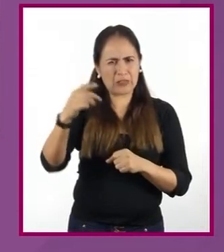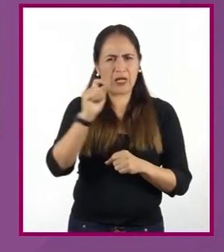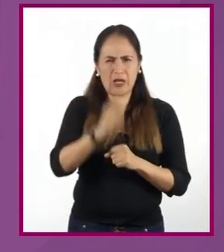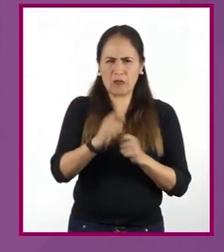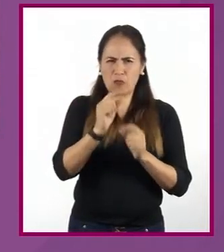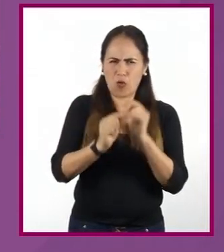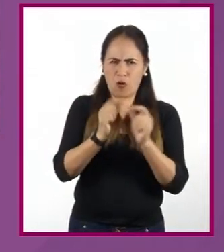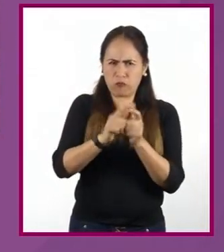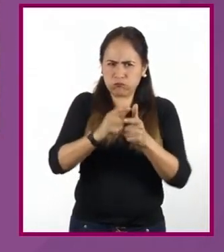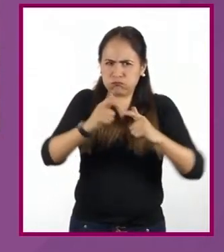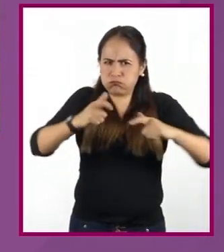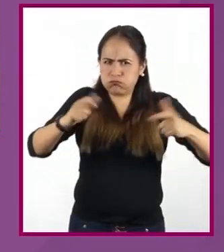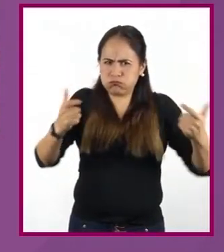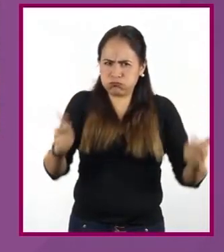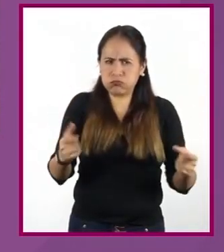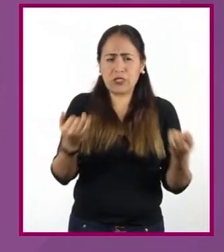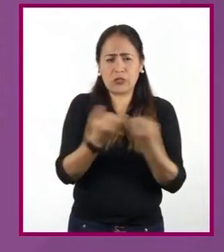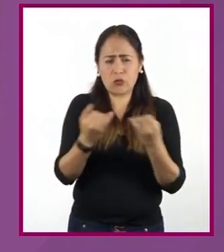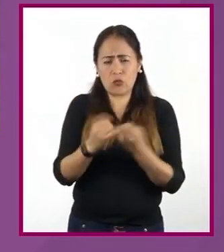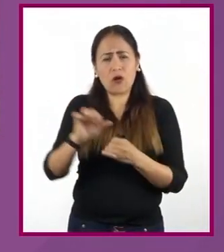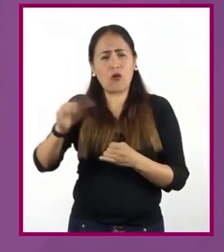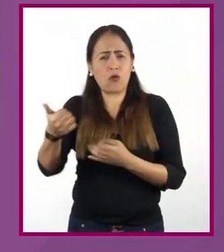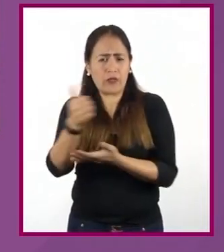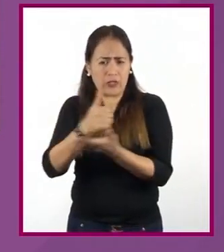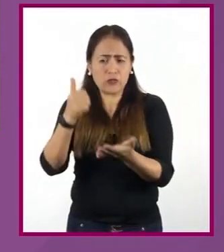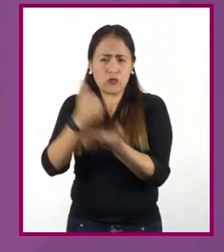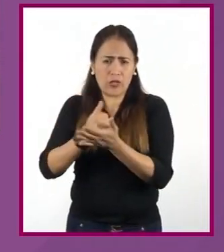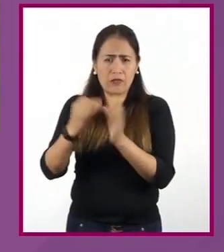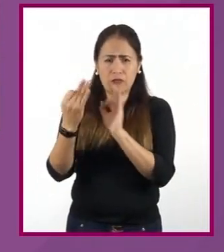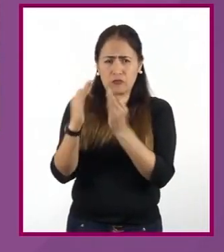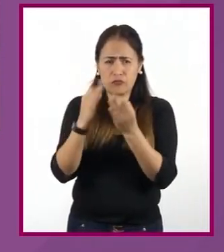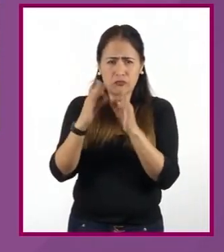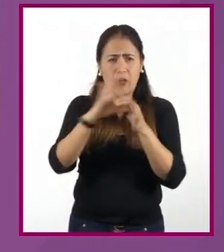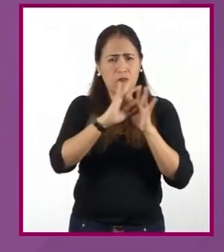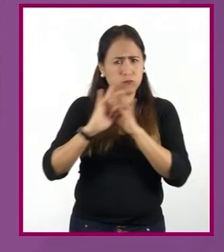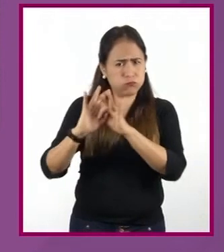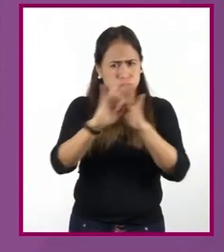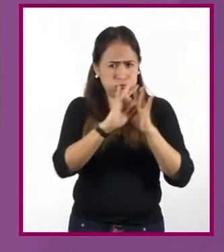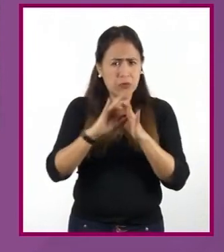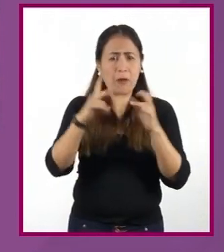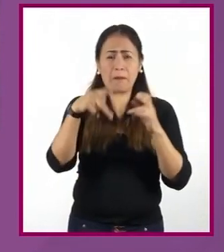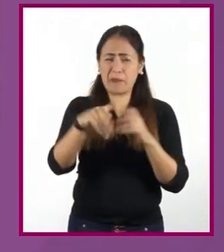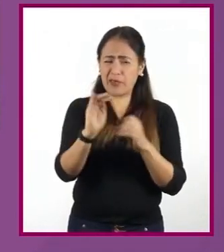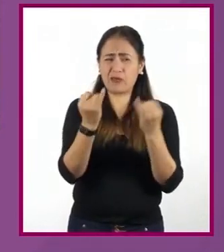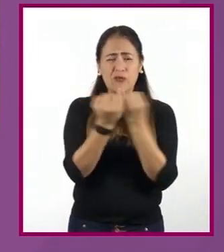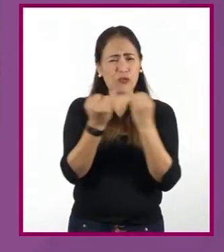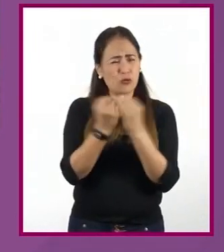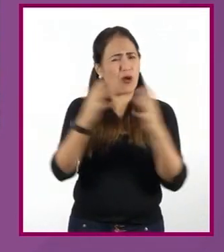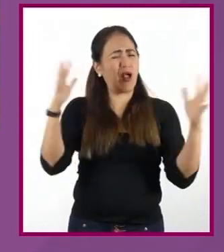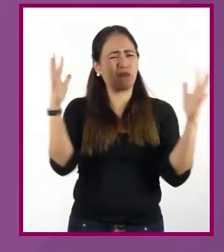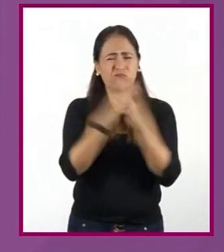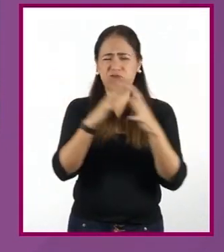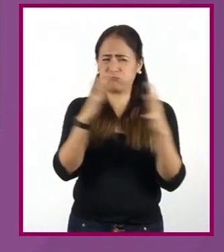florecimiento, entabló alianzas con ciudades vecinas, pero también guerras catastróficas.